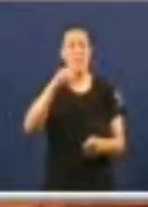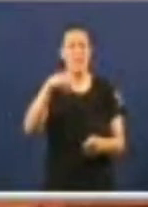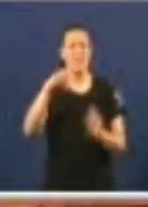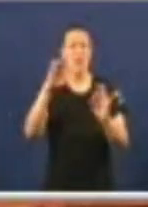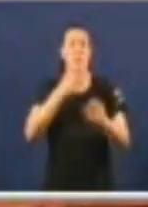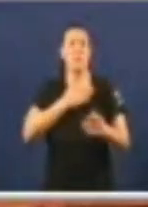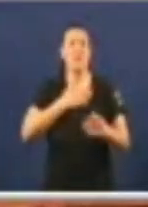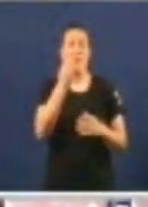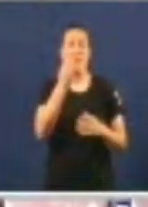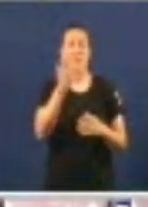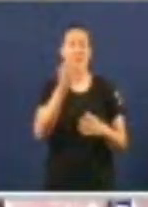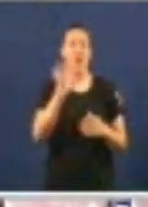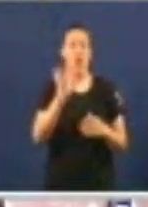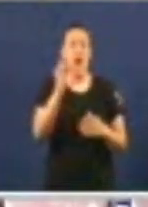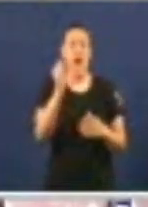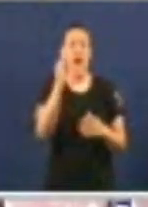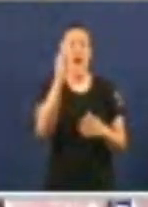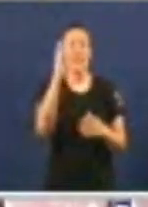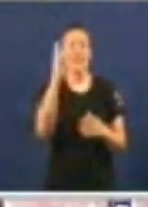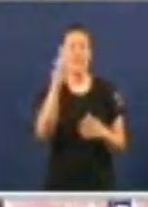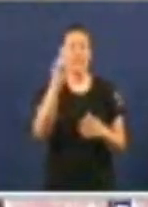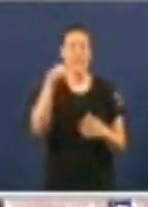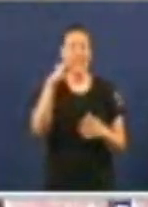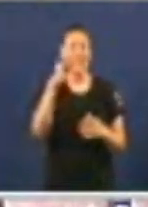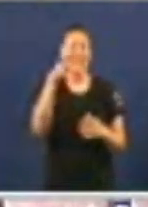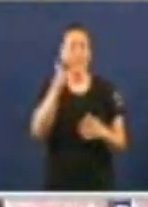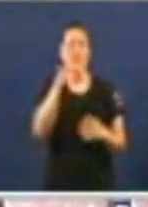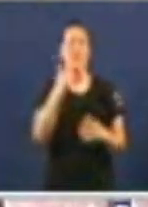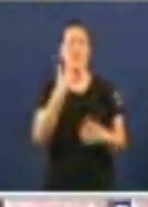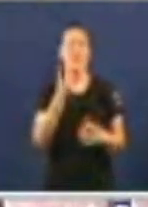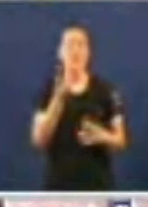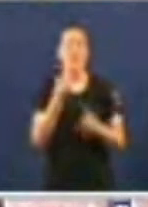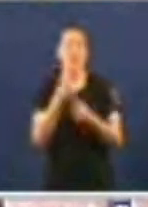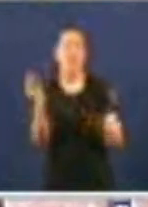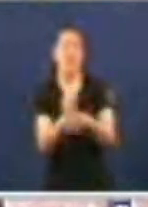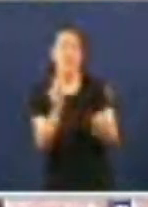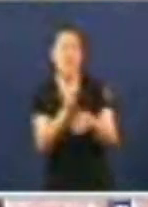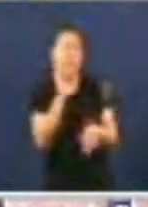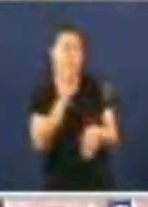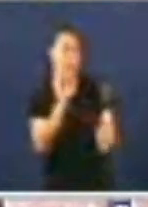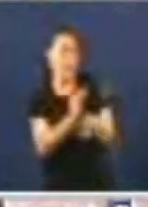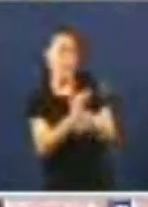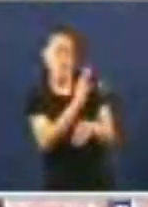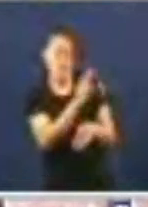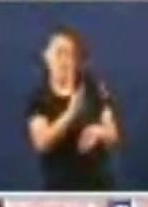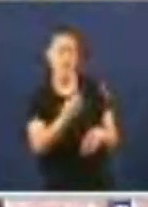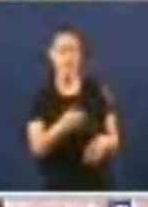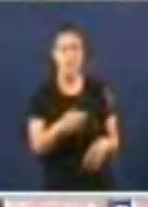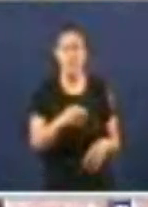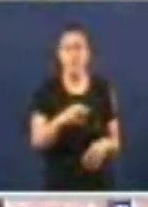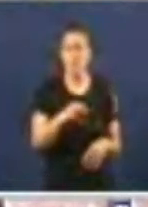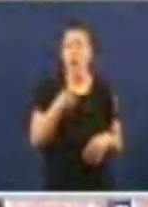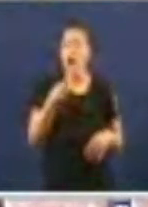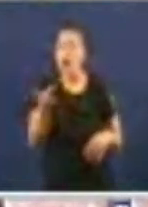Ferroatlántica, e nada máis e nada menos que, por suposto, financiamento ilegal do Partido Popular. Por certo, moitos e moitas aínda